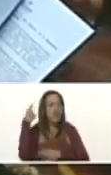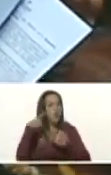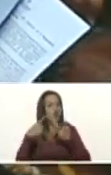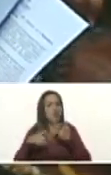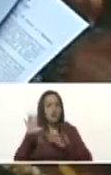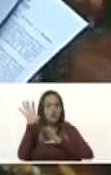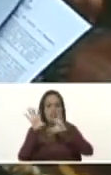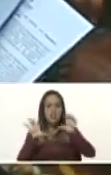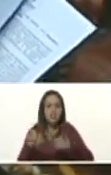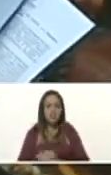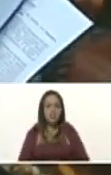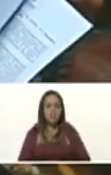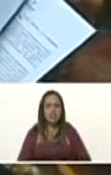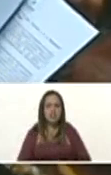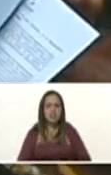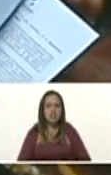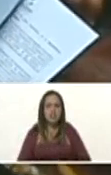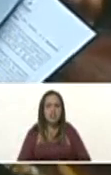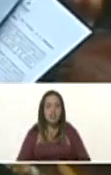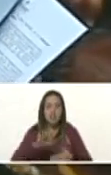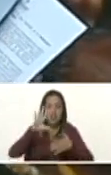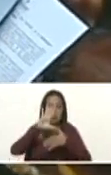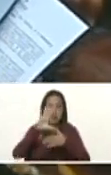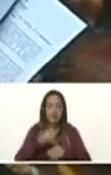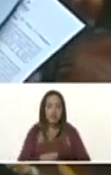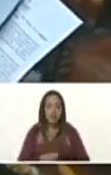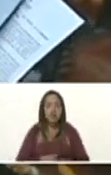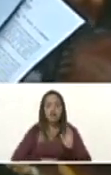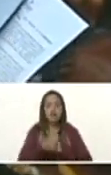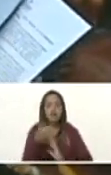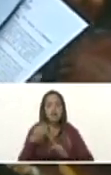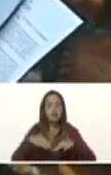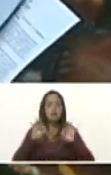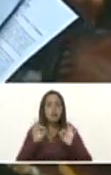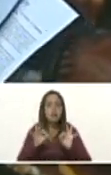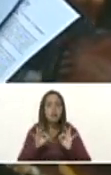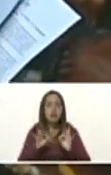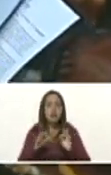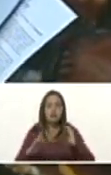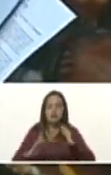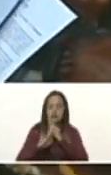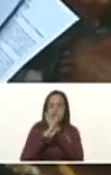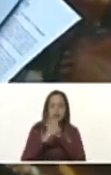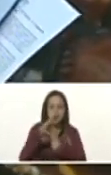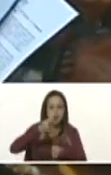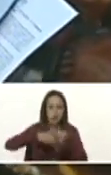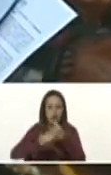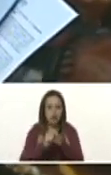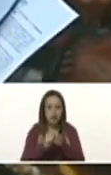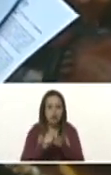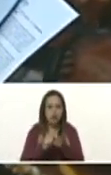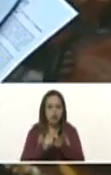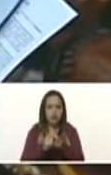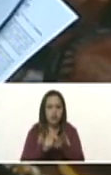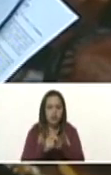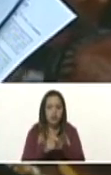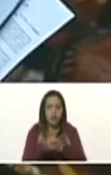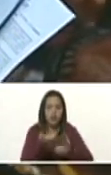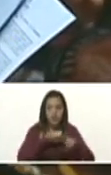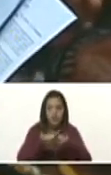países del continente americano. Especialmente condenamos la política del bloqueo económico, financiero, comercial